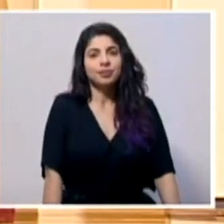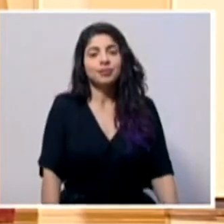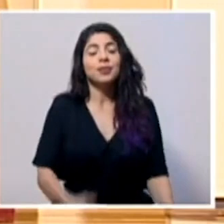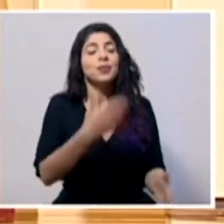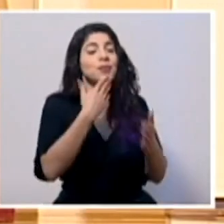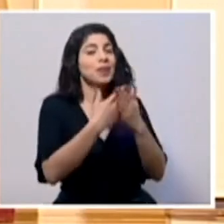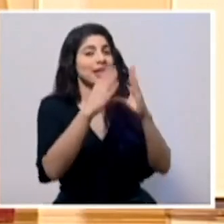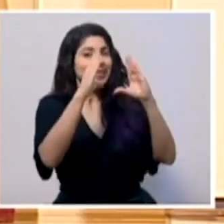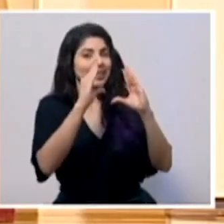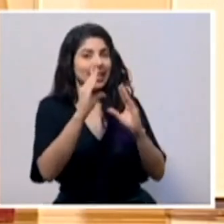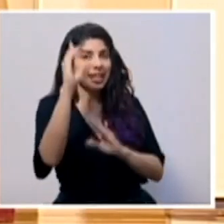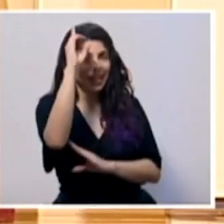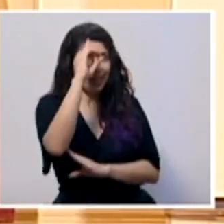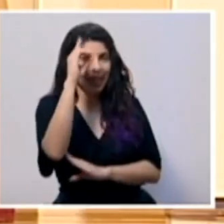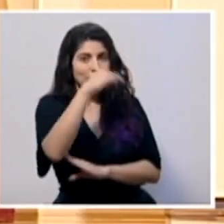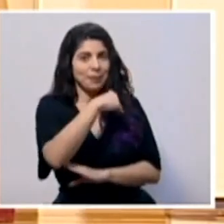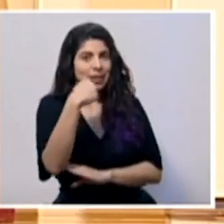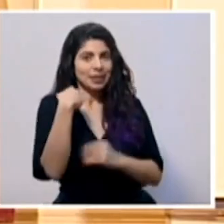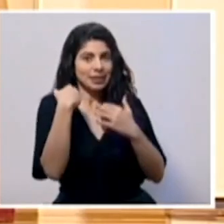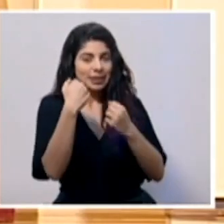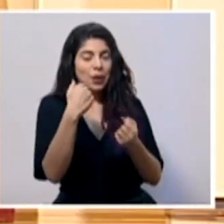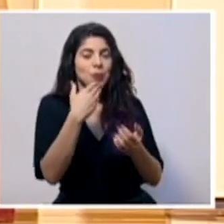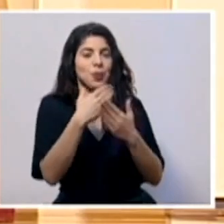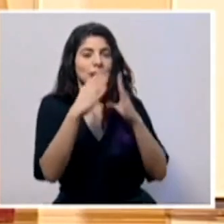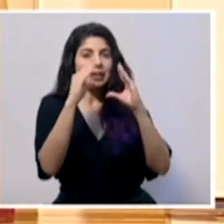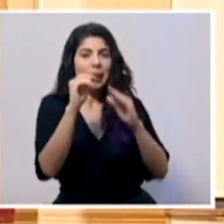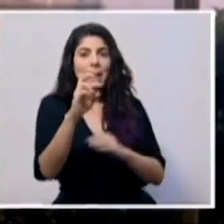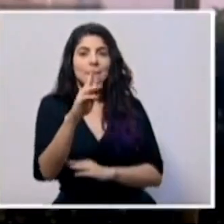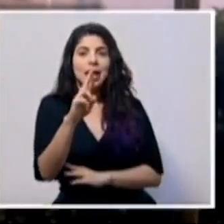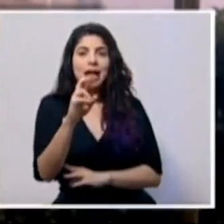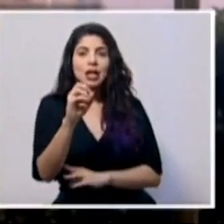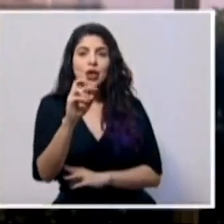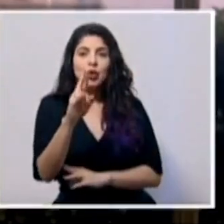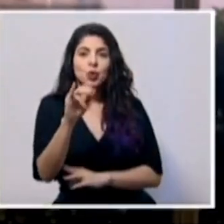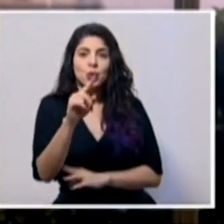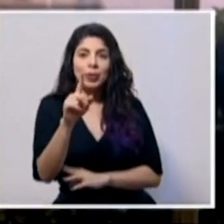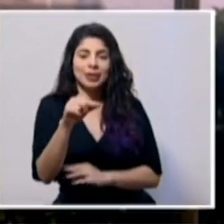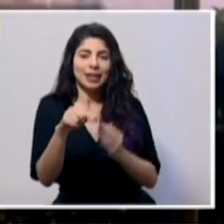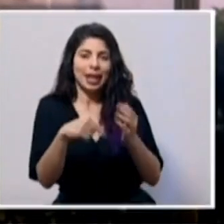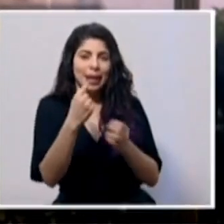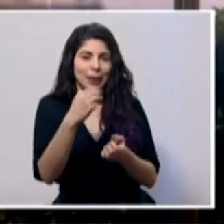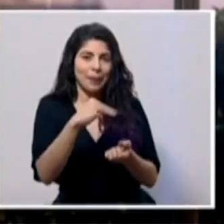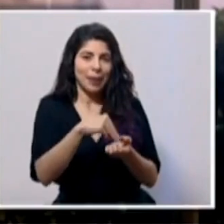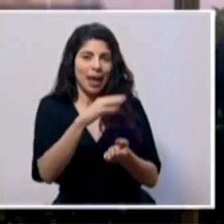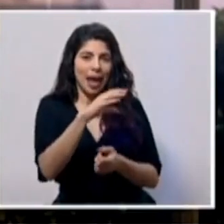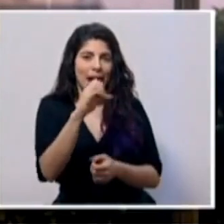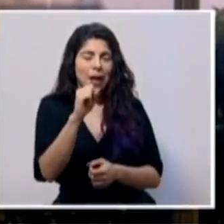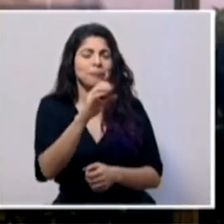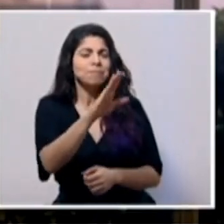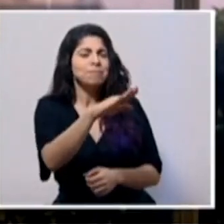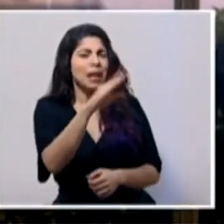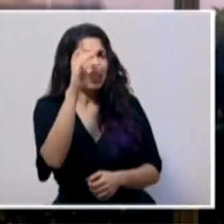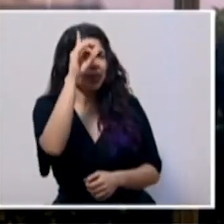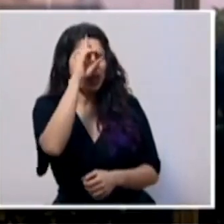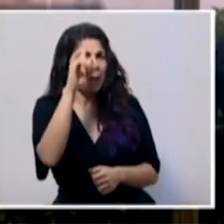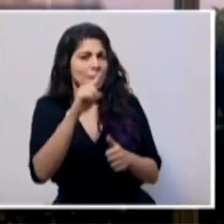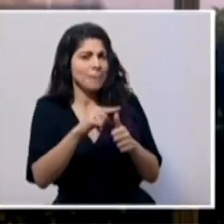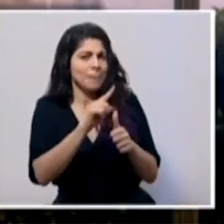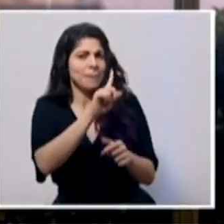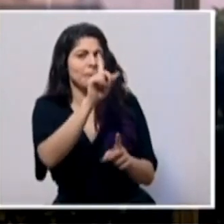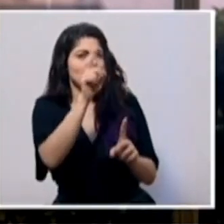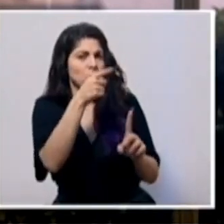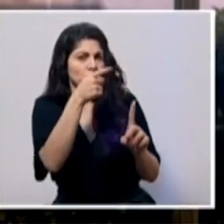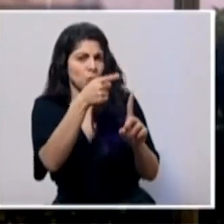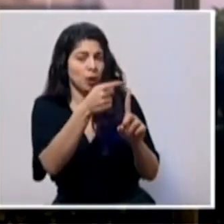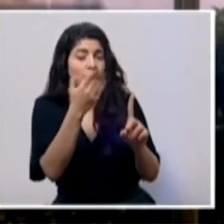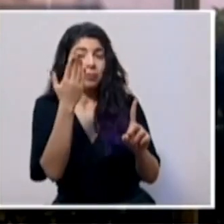Buenas tardes, don Daniel Salas, ministro de Salud. Buenas tardes, don Mario Ruiz, gerente médico de la Caja. Don Daniel, la primera consulta es para usted.